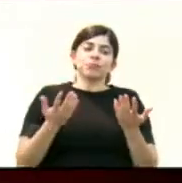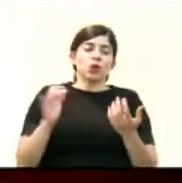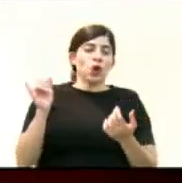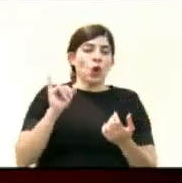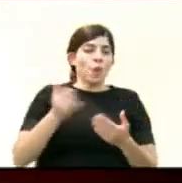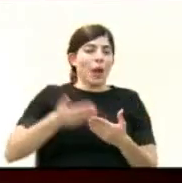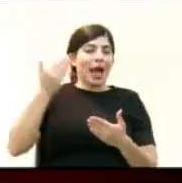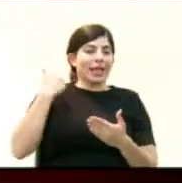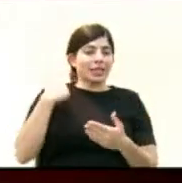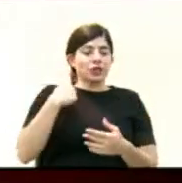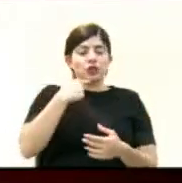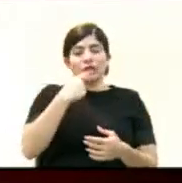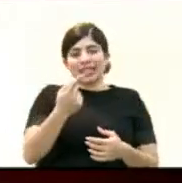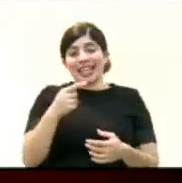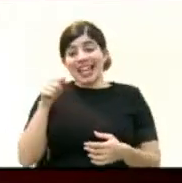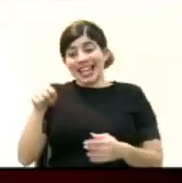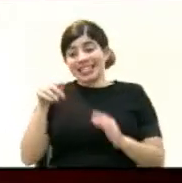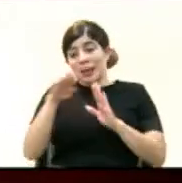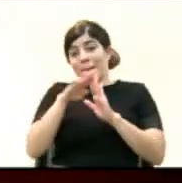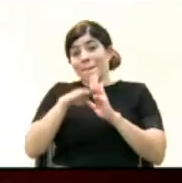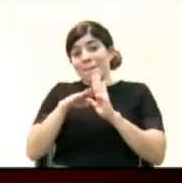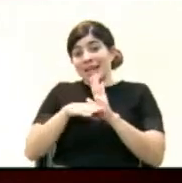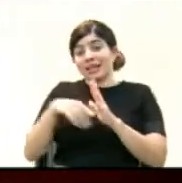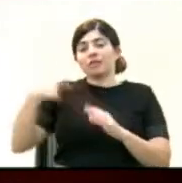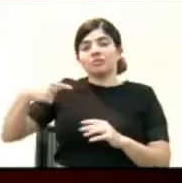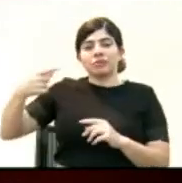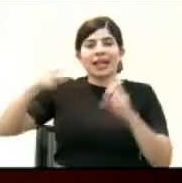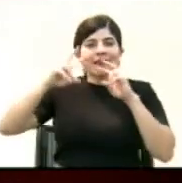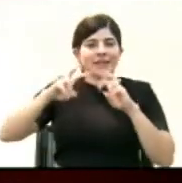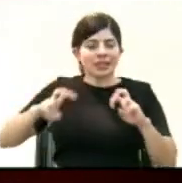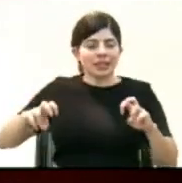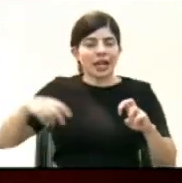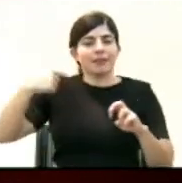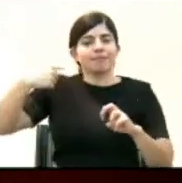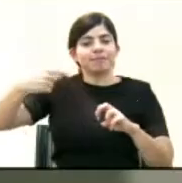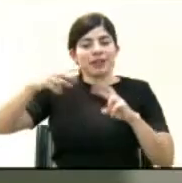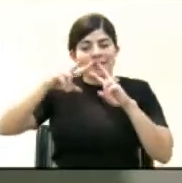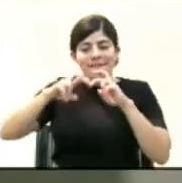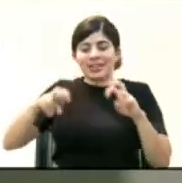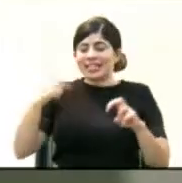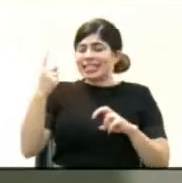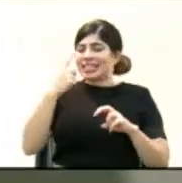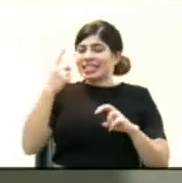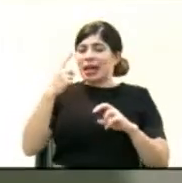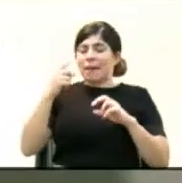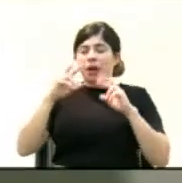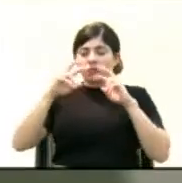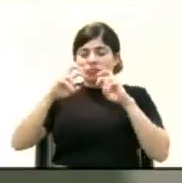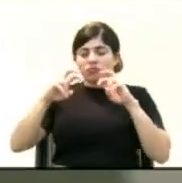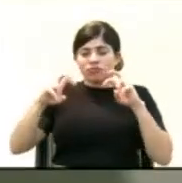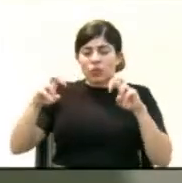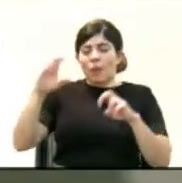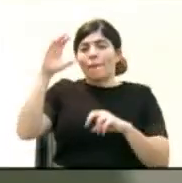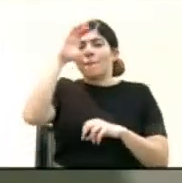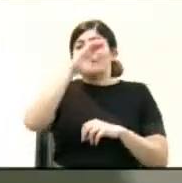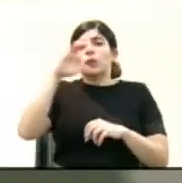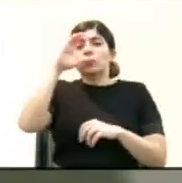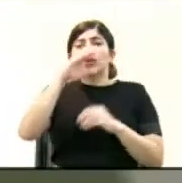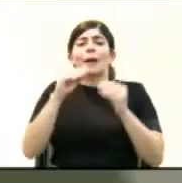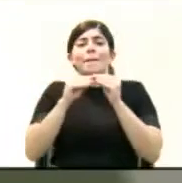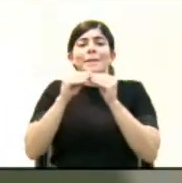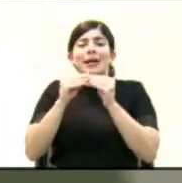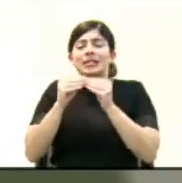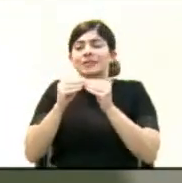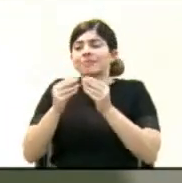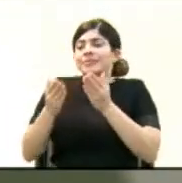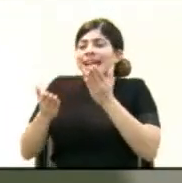Como decía anteriormente, estas medidas están en constante revisión. Siempre se ha buscado pues, un equilibrio entre el impacto económico y el impacto